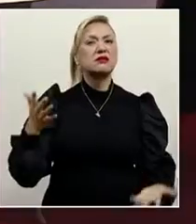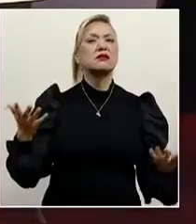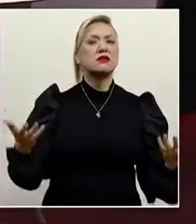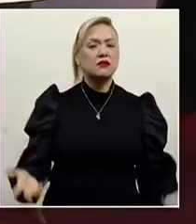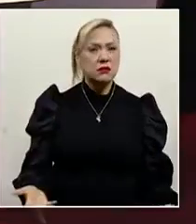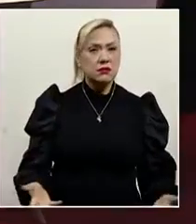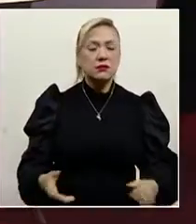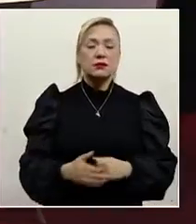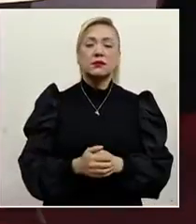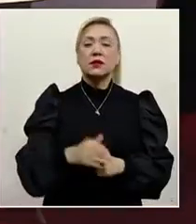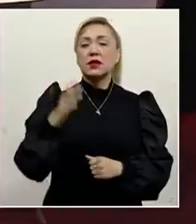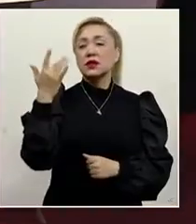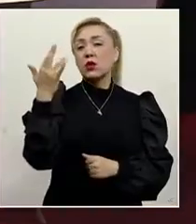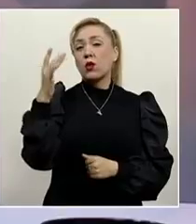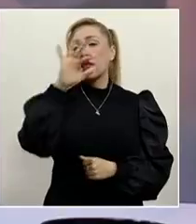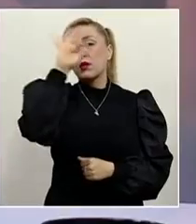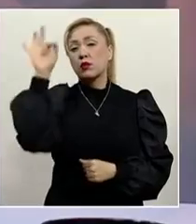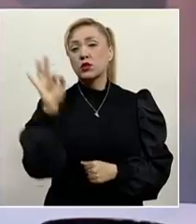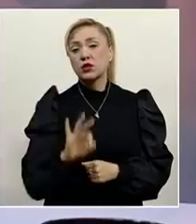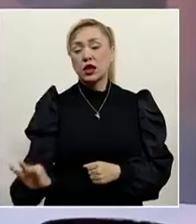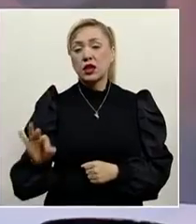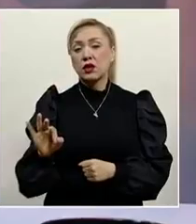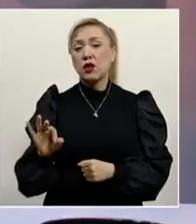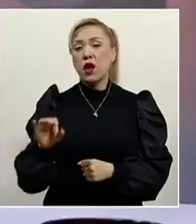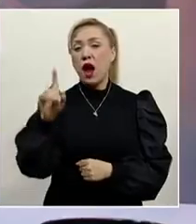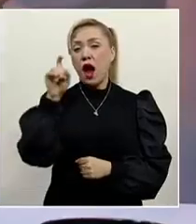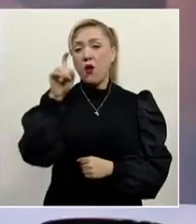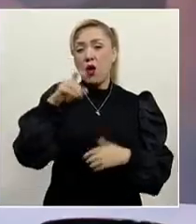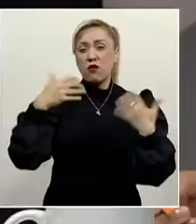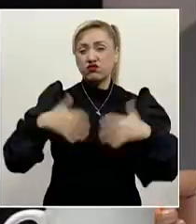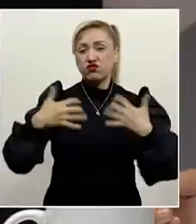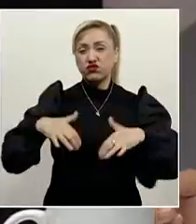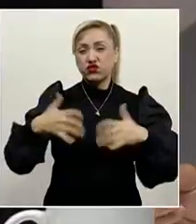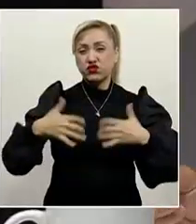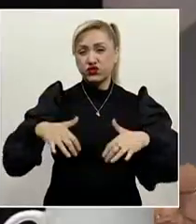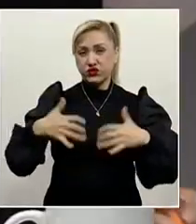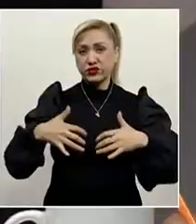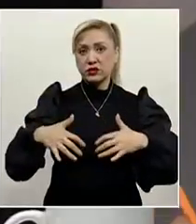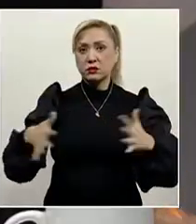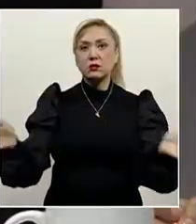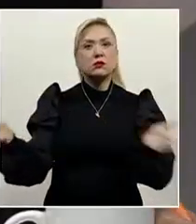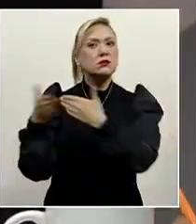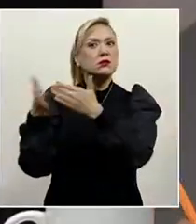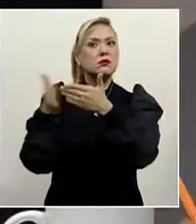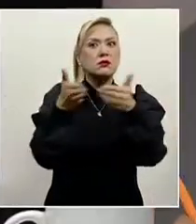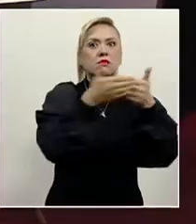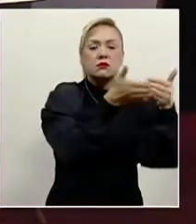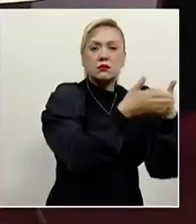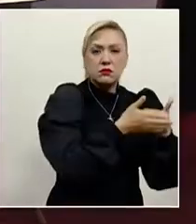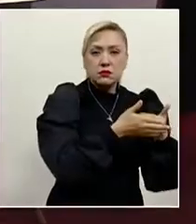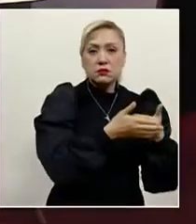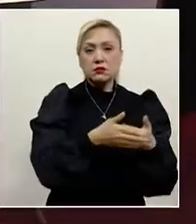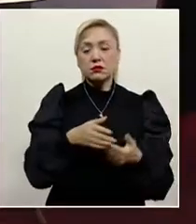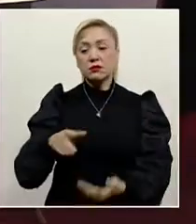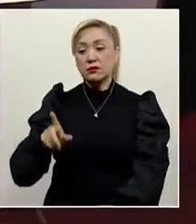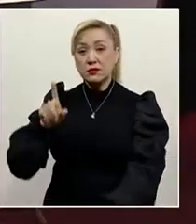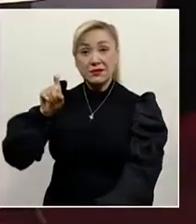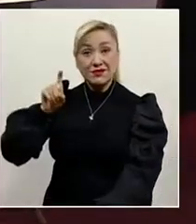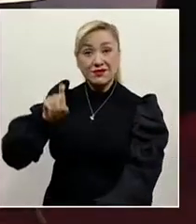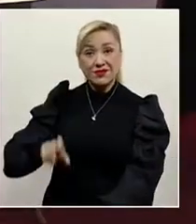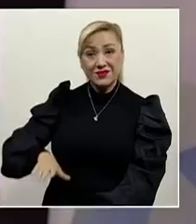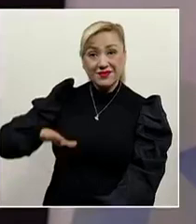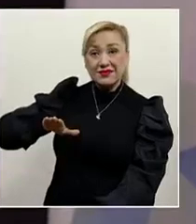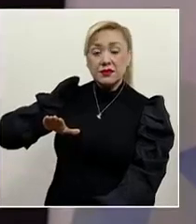mencionaron que el 50% de las plantas depuradoras están cerradas que la reserva se encuentran sobre explotadas